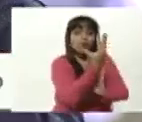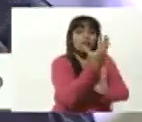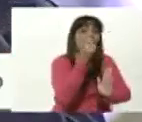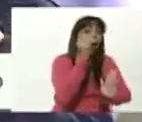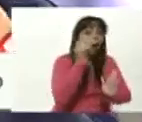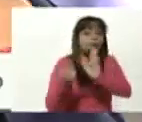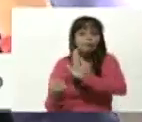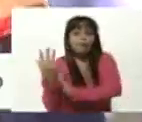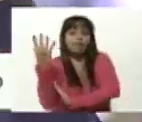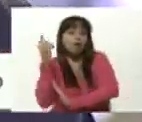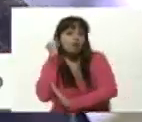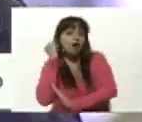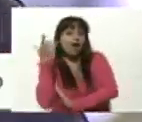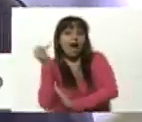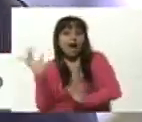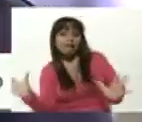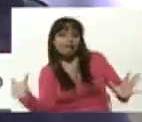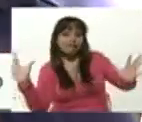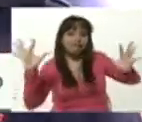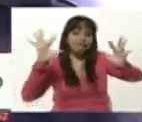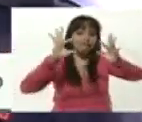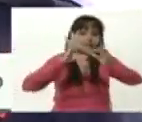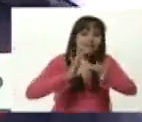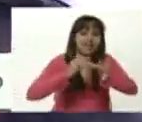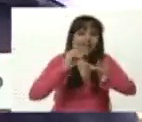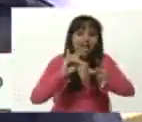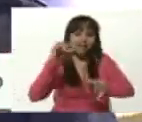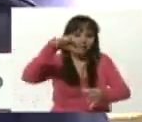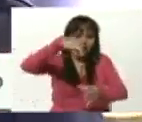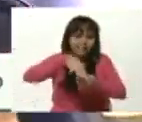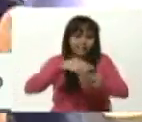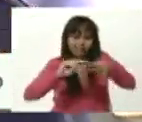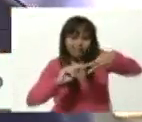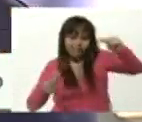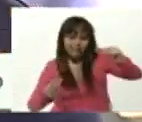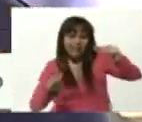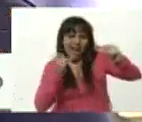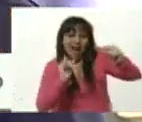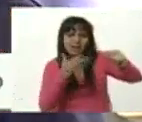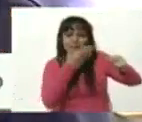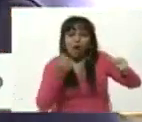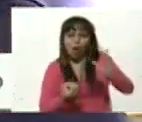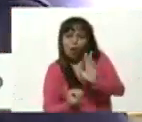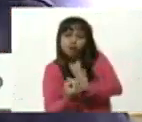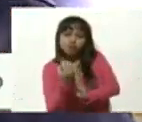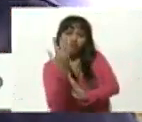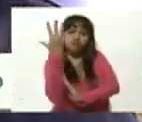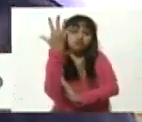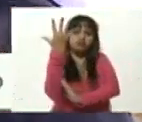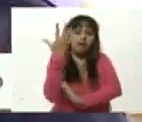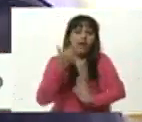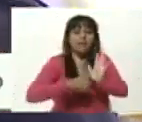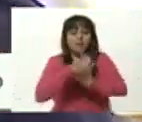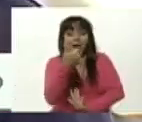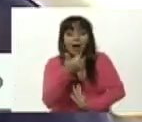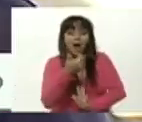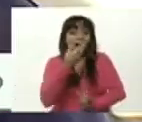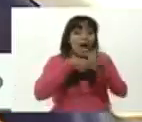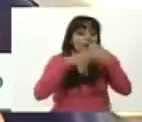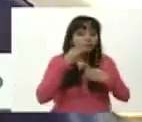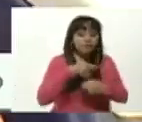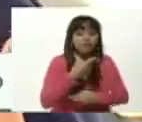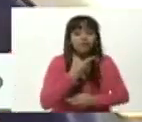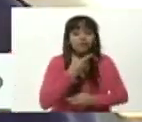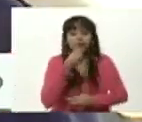al cruzarse expresan un mayor vigor. Eso quiere decir que el cultivo es más rendidor y por lo